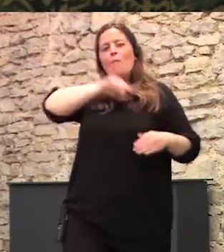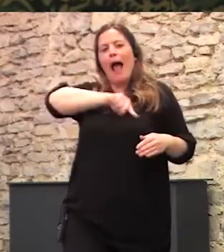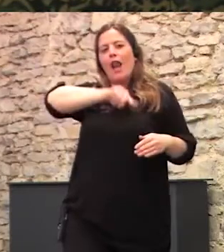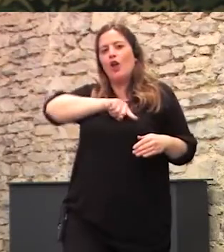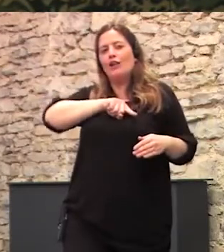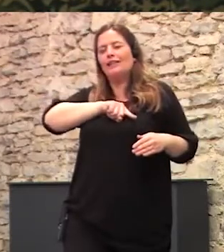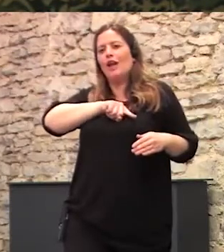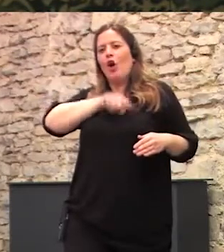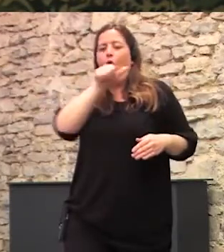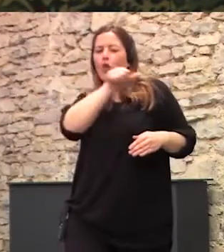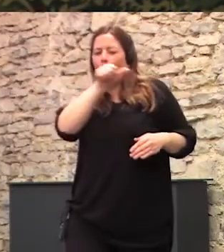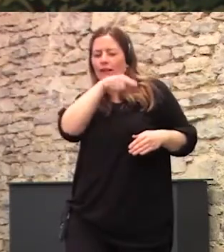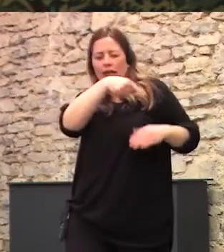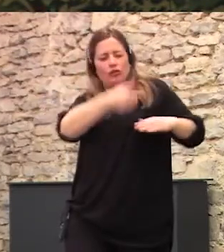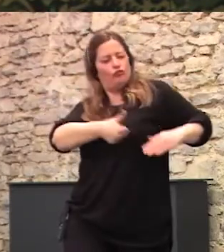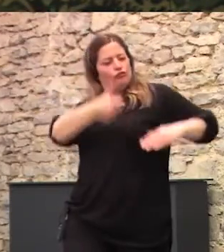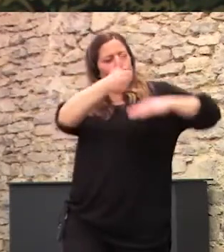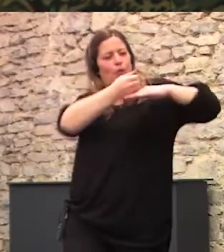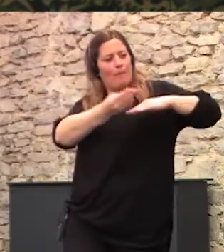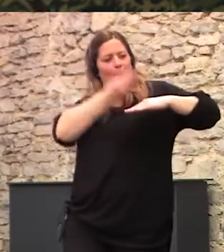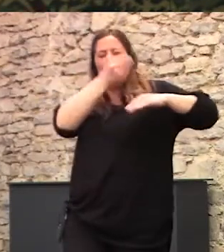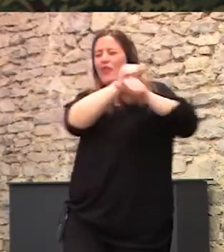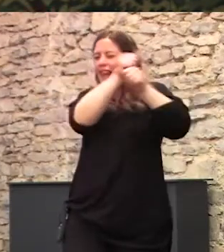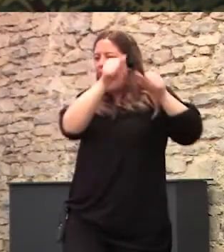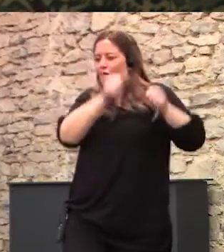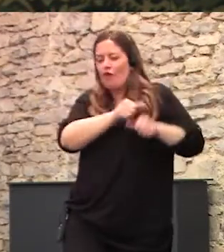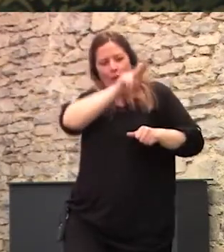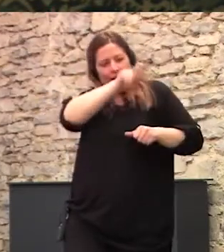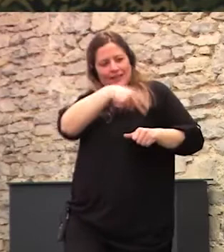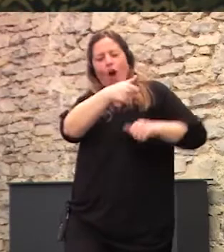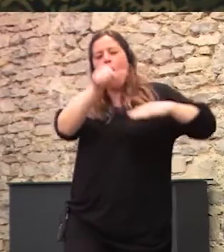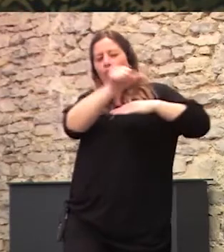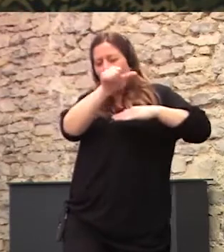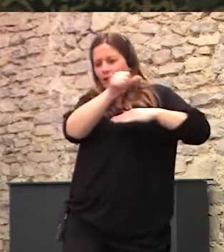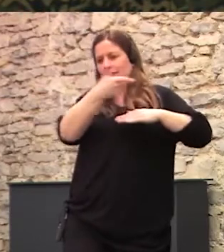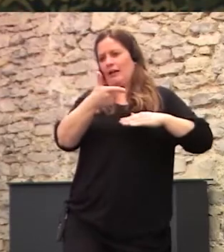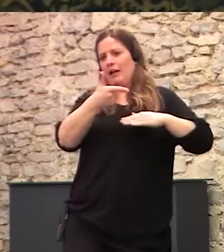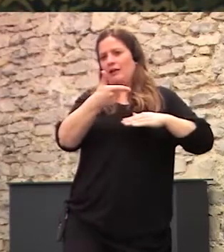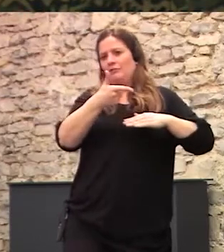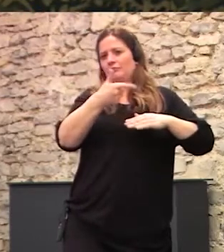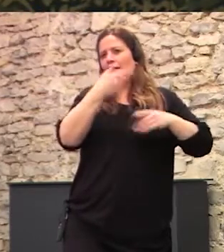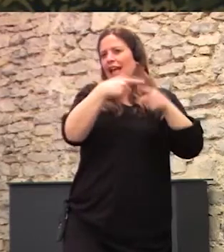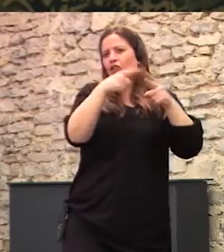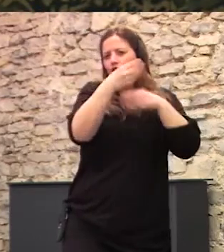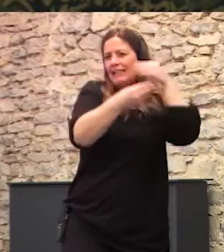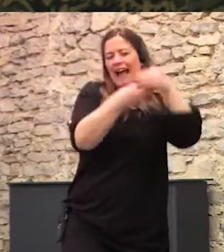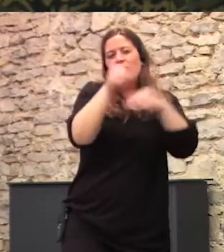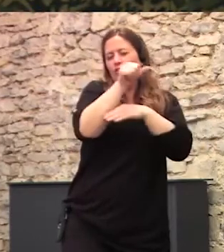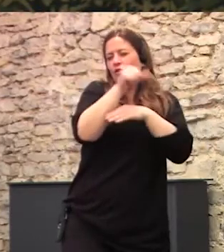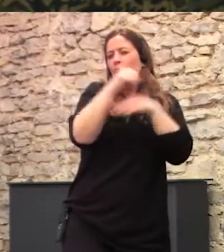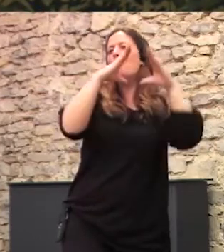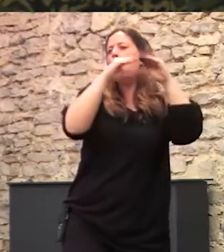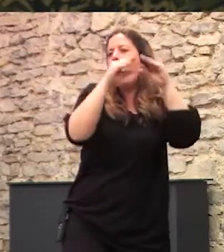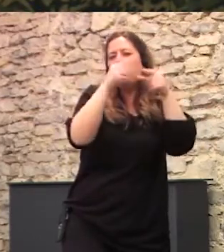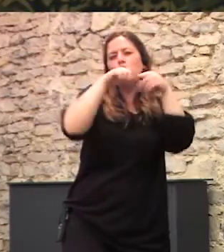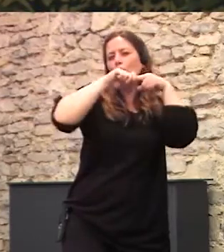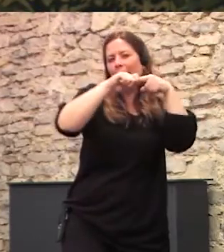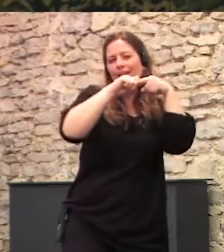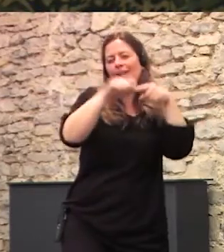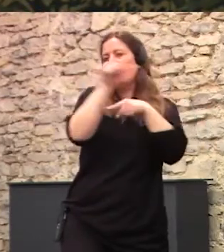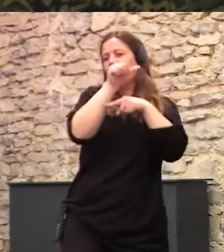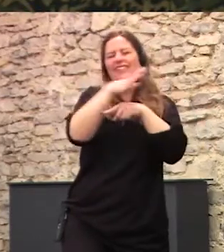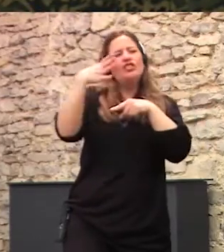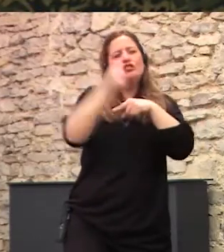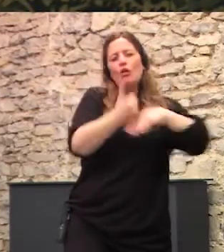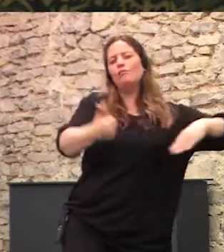lo que se hace en Occidente, de la forma de ser occidental, de la forma de hacer occidental, de los productos occidentales, todo esto es superior